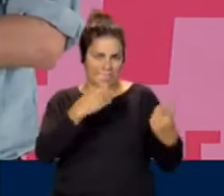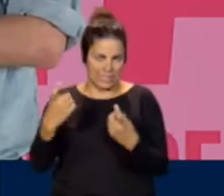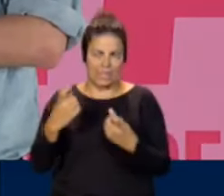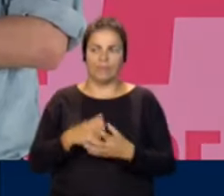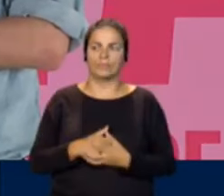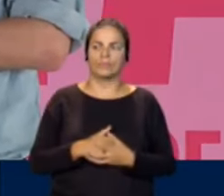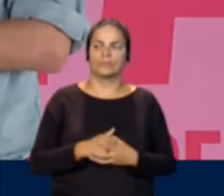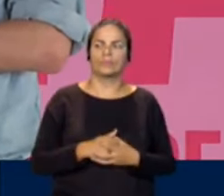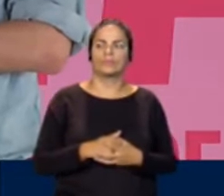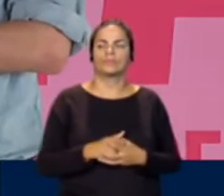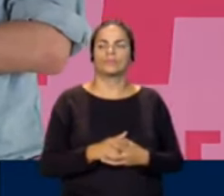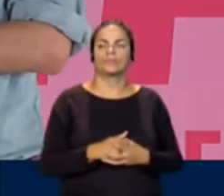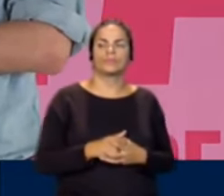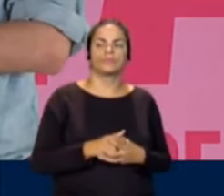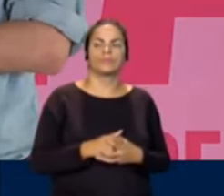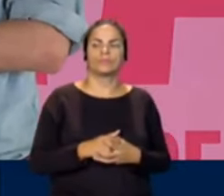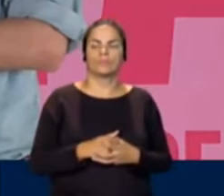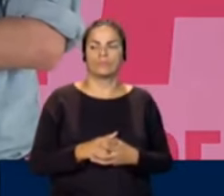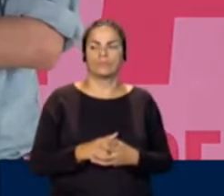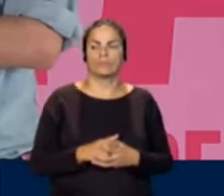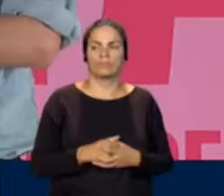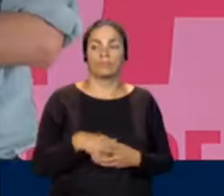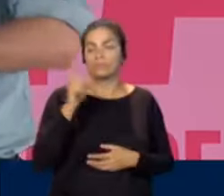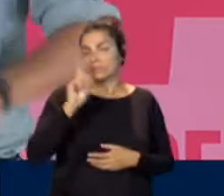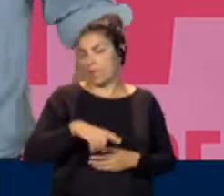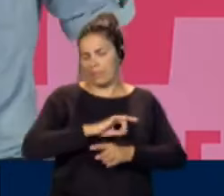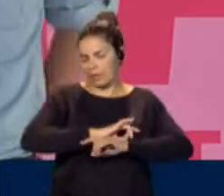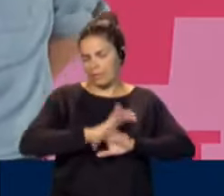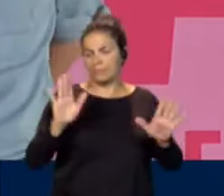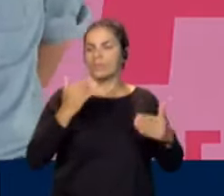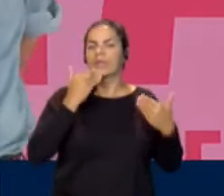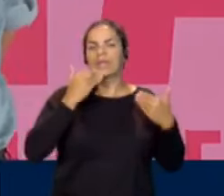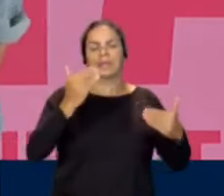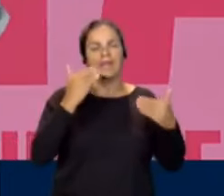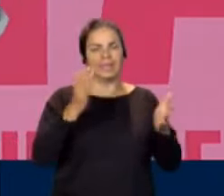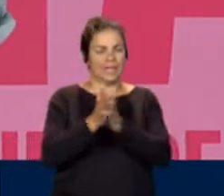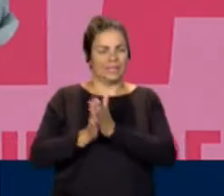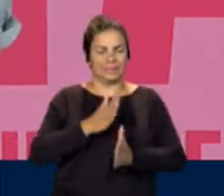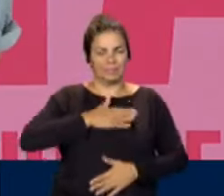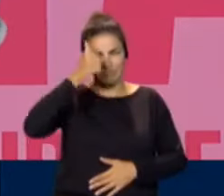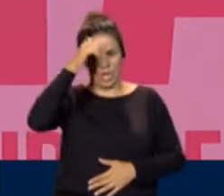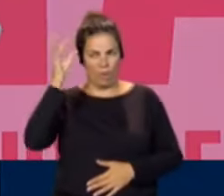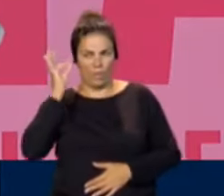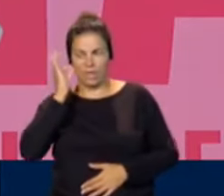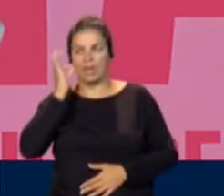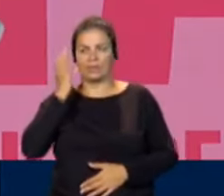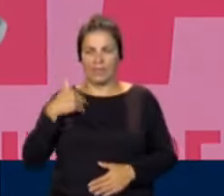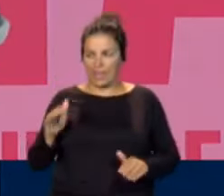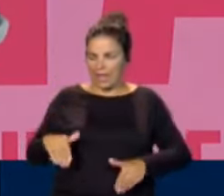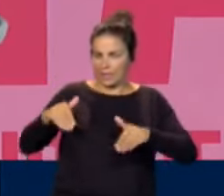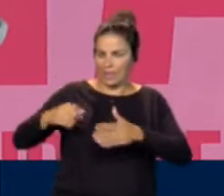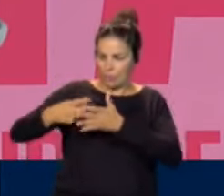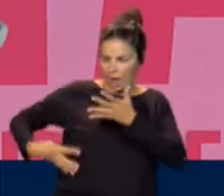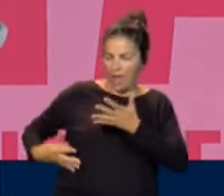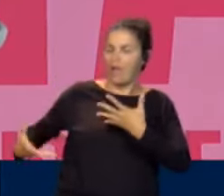necesitan Sin lugar a dudas también dar las gracias a mis compañeros y compañeras de candidatura que se han